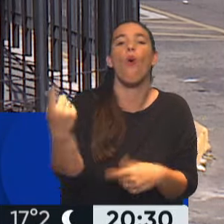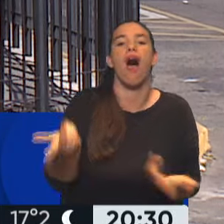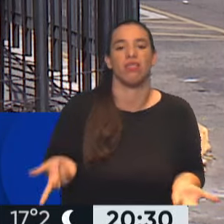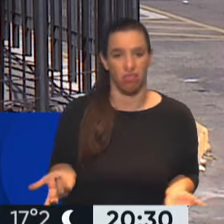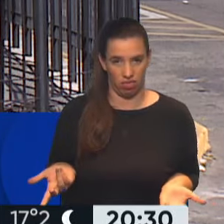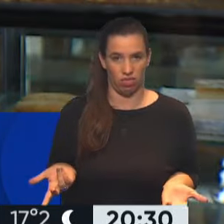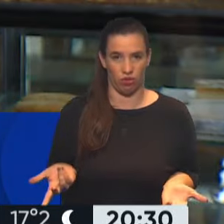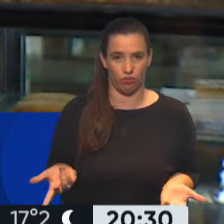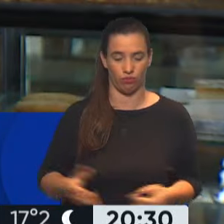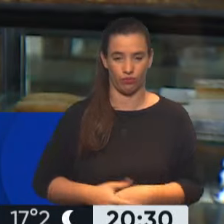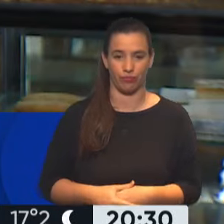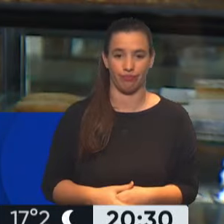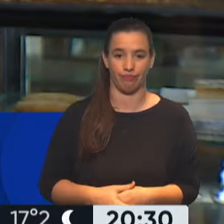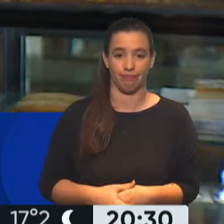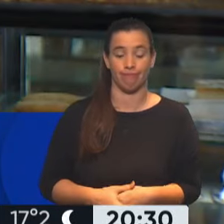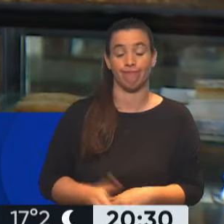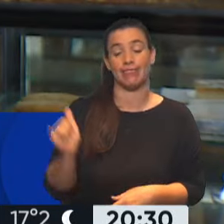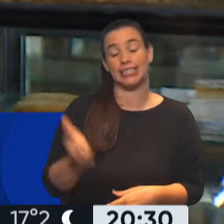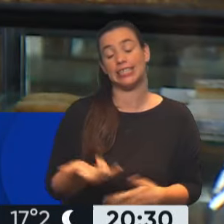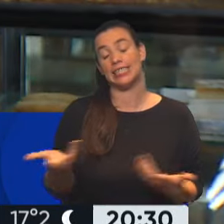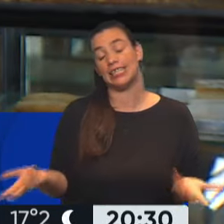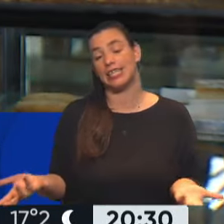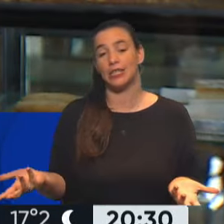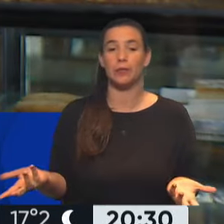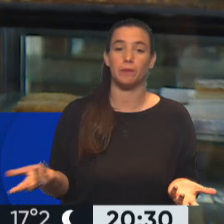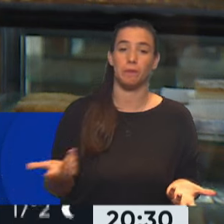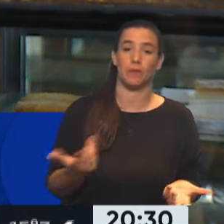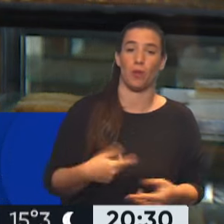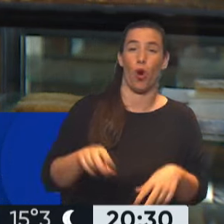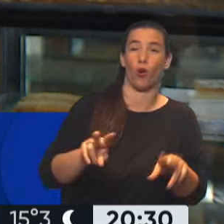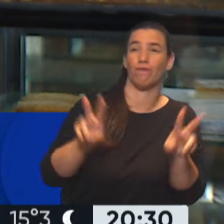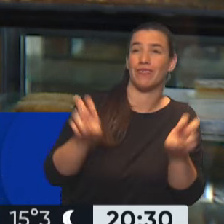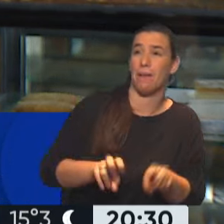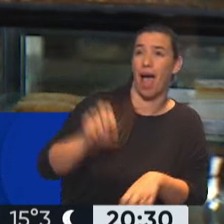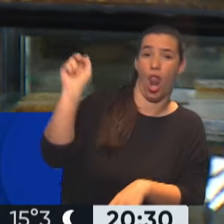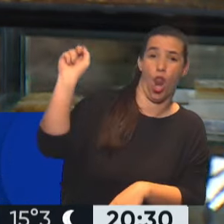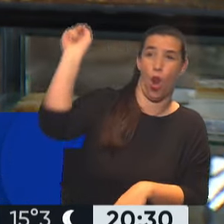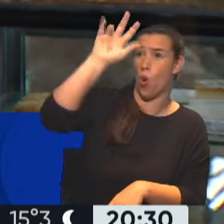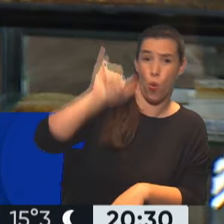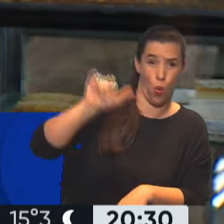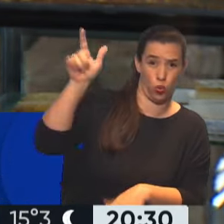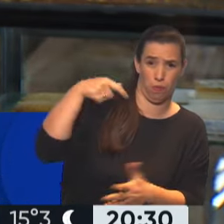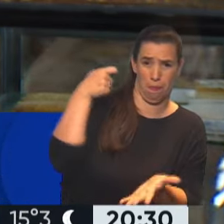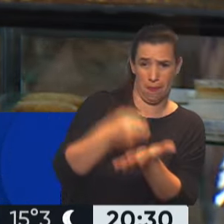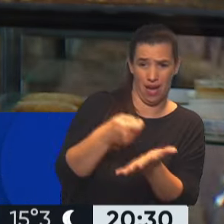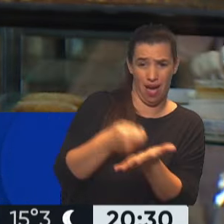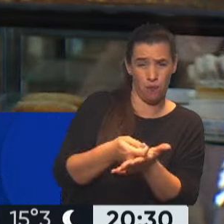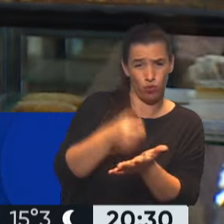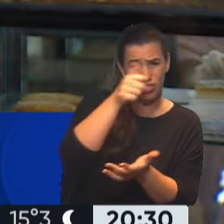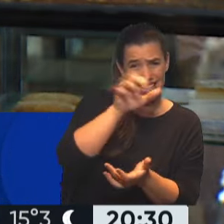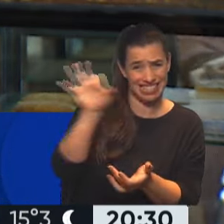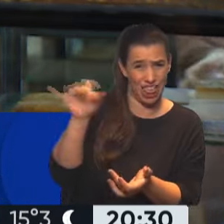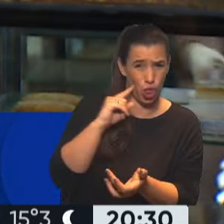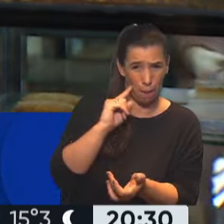el precio para la gente, ¿no? Sí, mira, el tema de la luz, pagamos una boleta de 600.000 este mes de